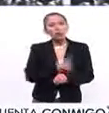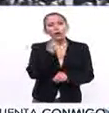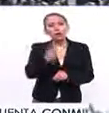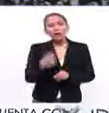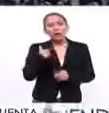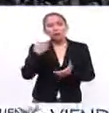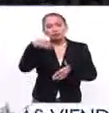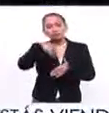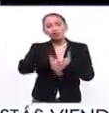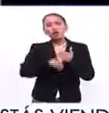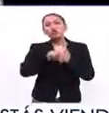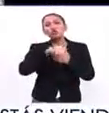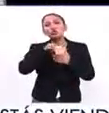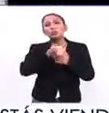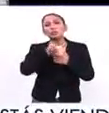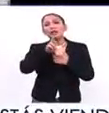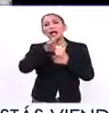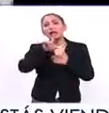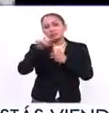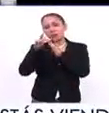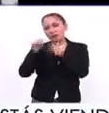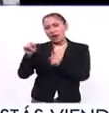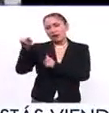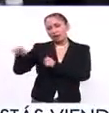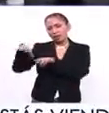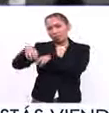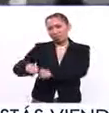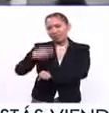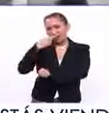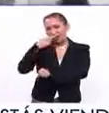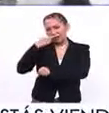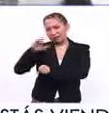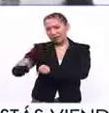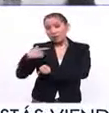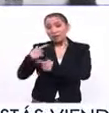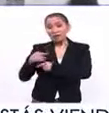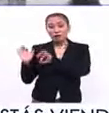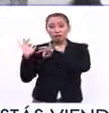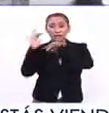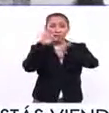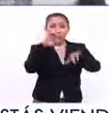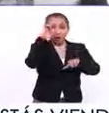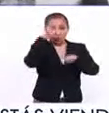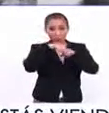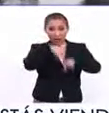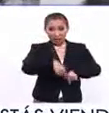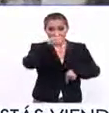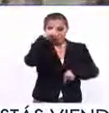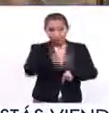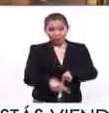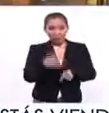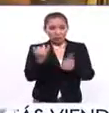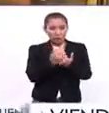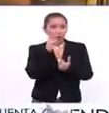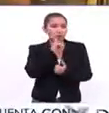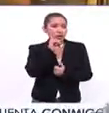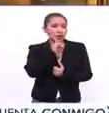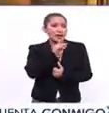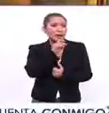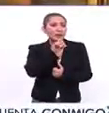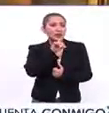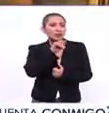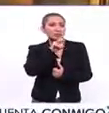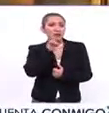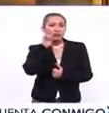el ocaso del surrealismo en París, ocupado por los nazis, los refugiados europeos en México como Remedios Varo